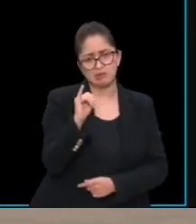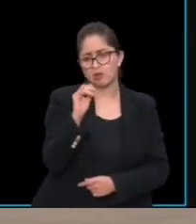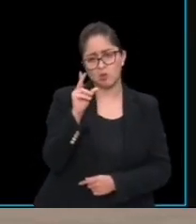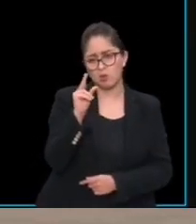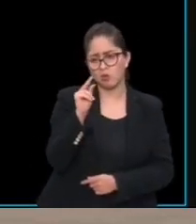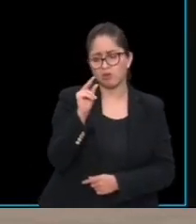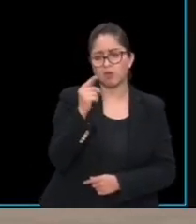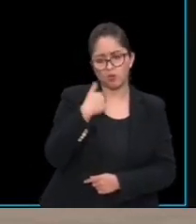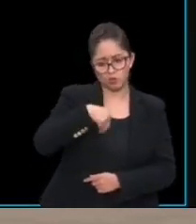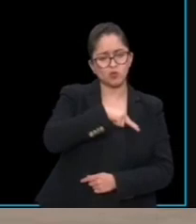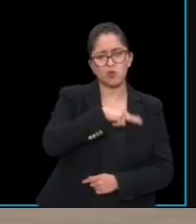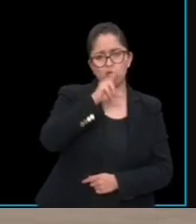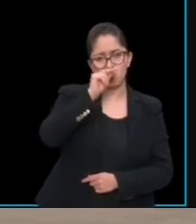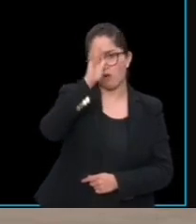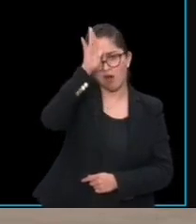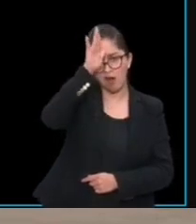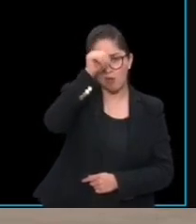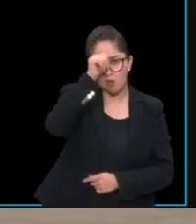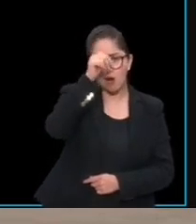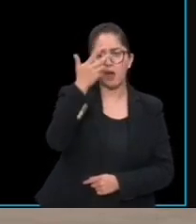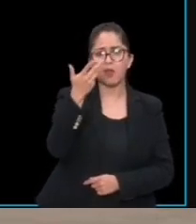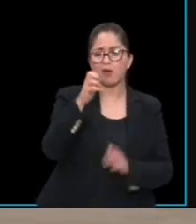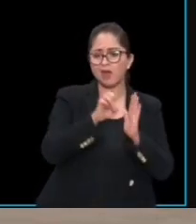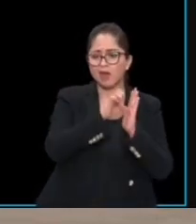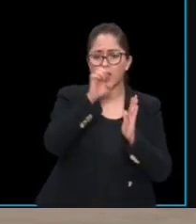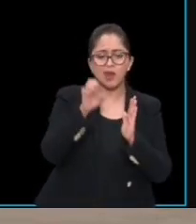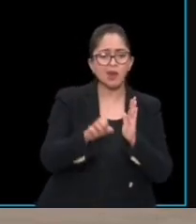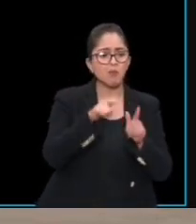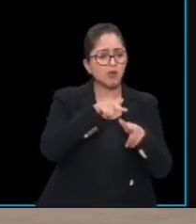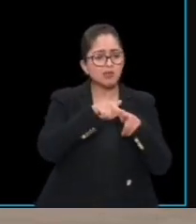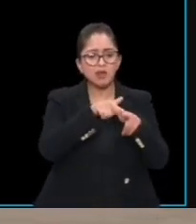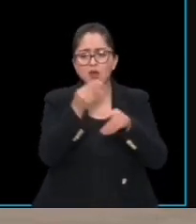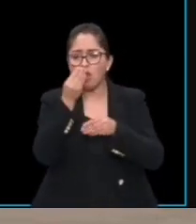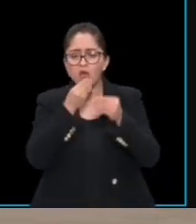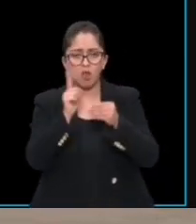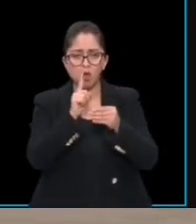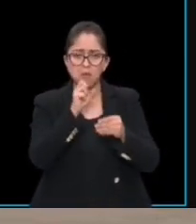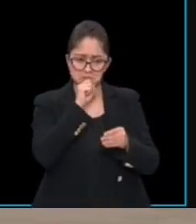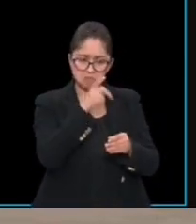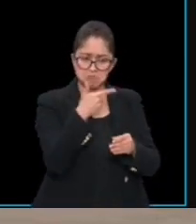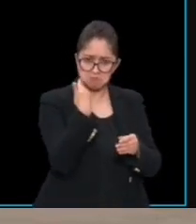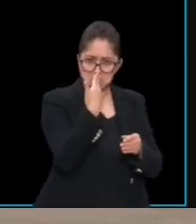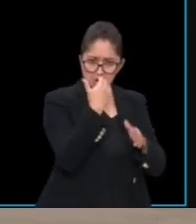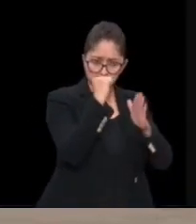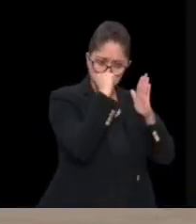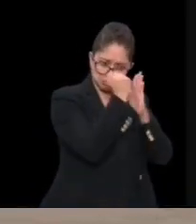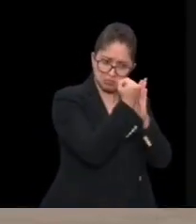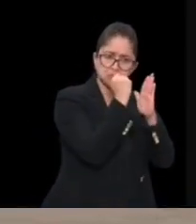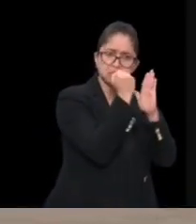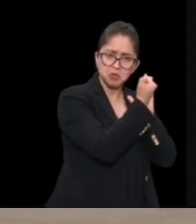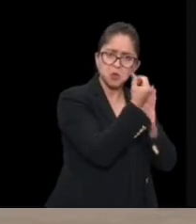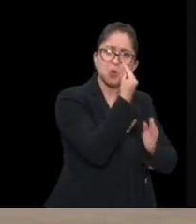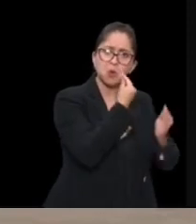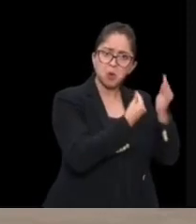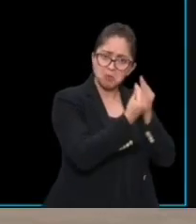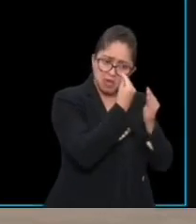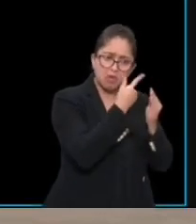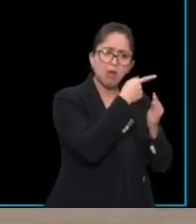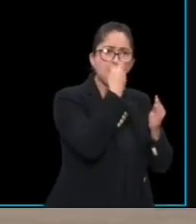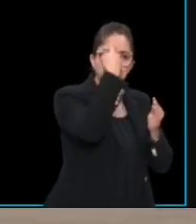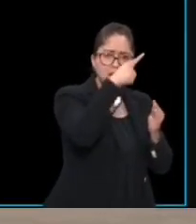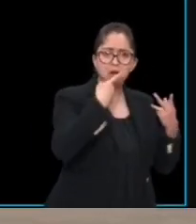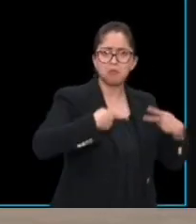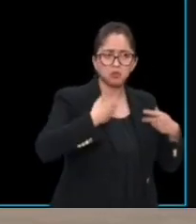en contra del etiquetado. Y creo que hay que tomar también en cuenta un punto